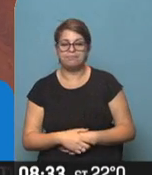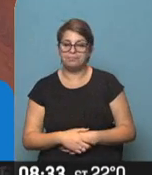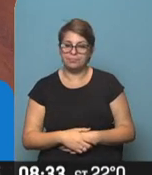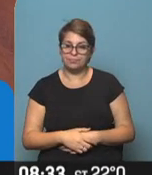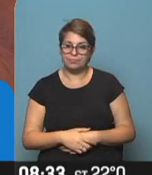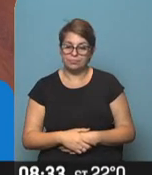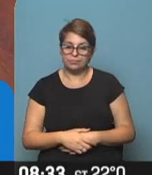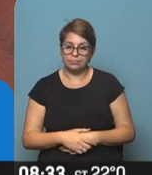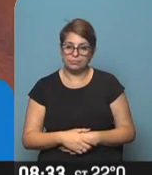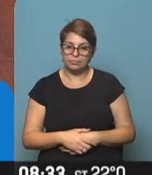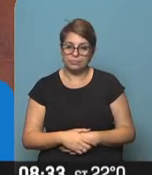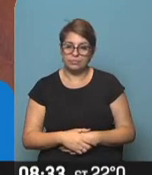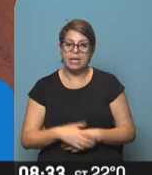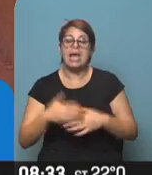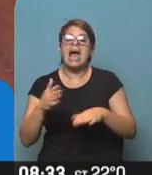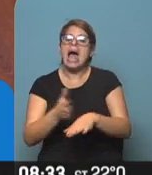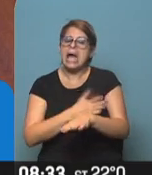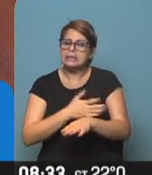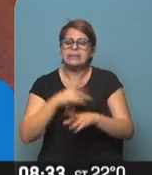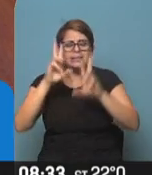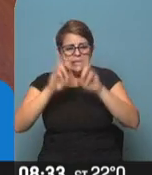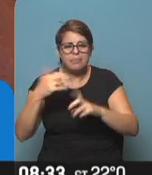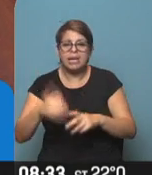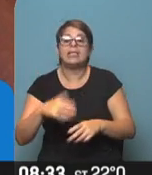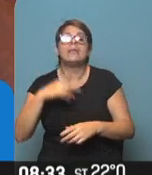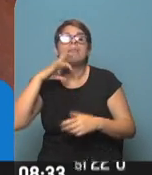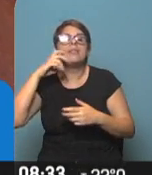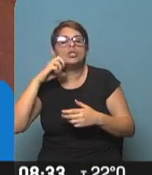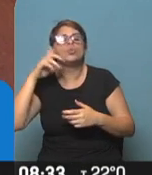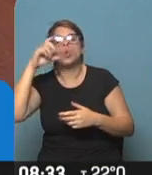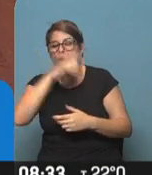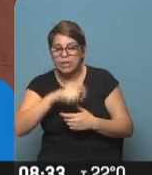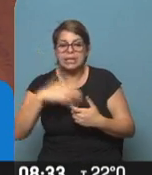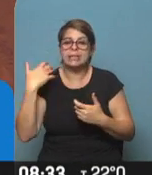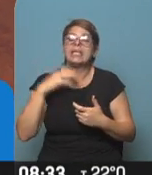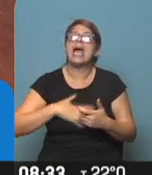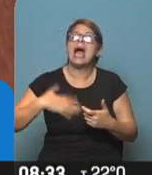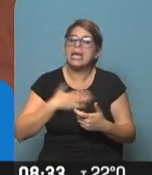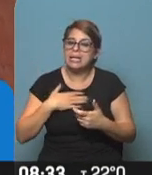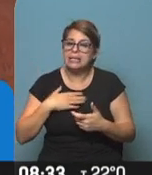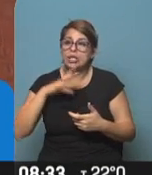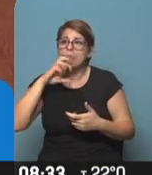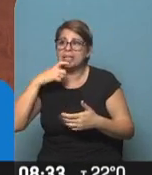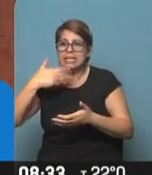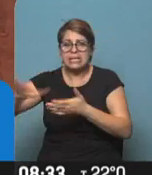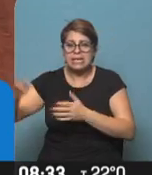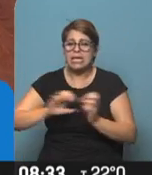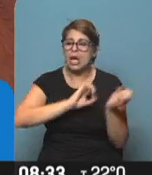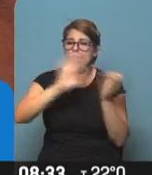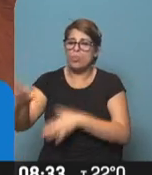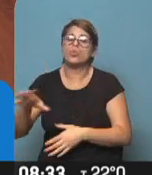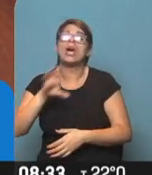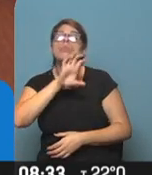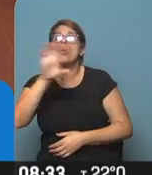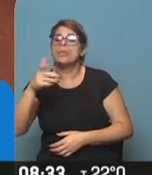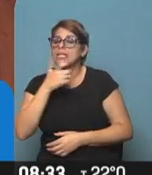los casos que hay en la previa uno repasa magnitud de corrientes argentinos juniors que fue sacado de la paternal para ser trasladado de la provincia de